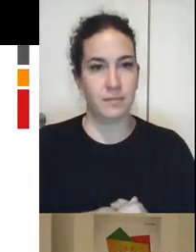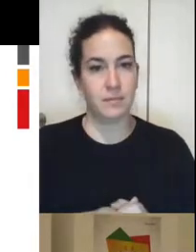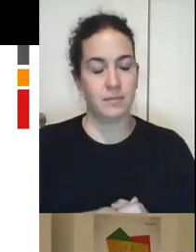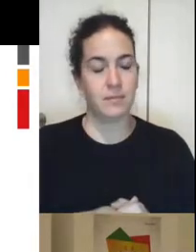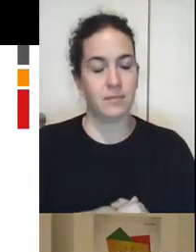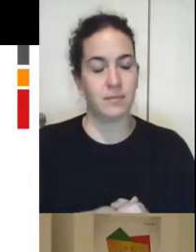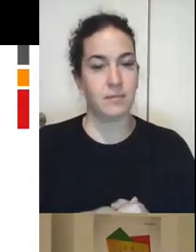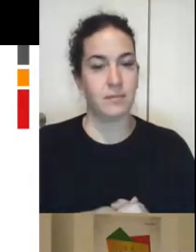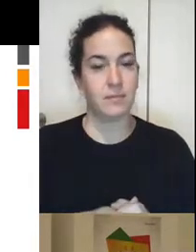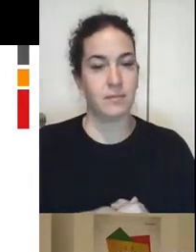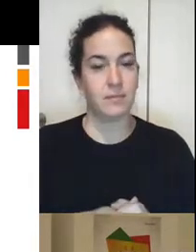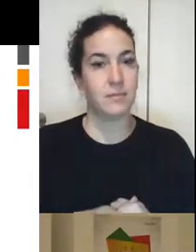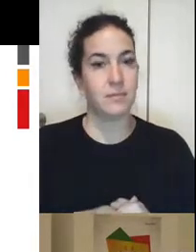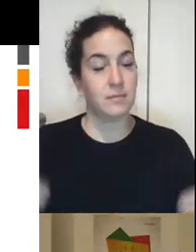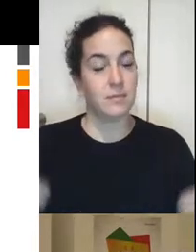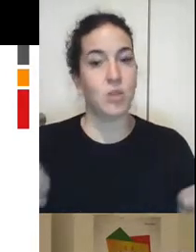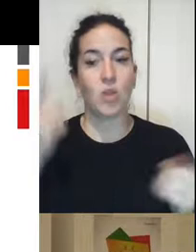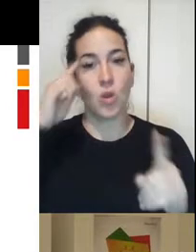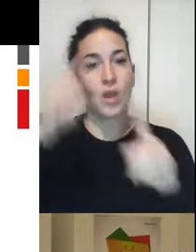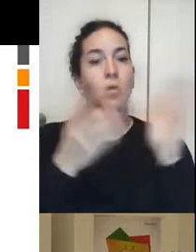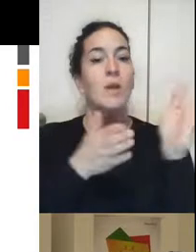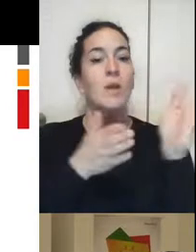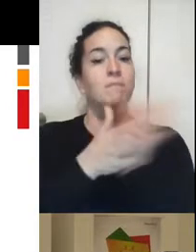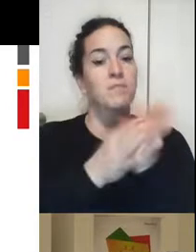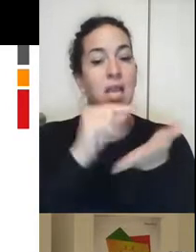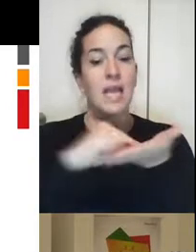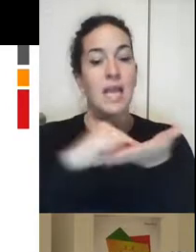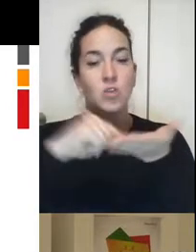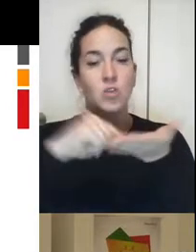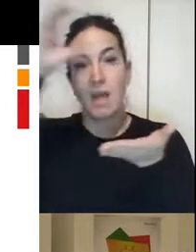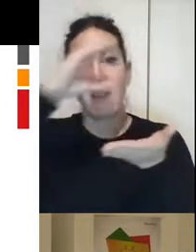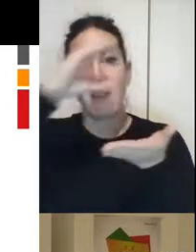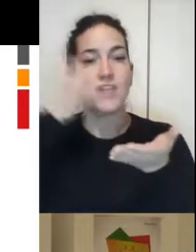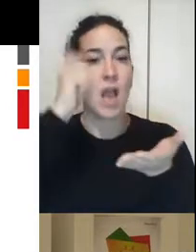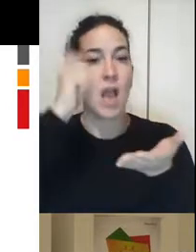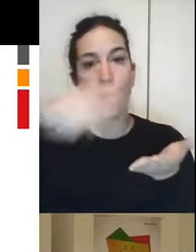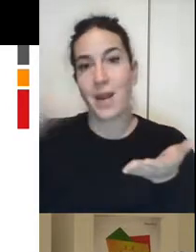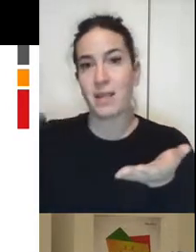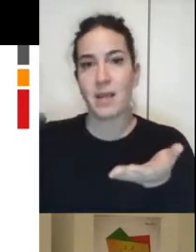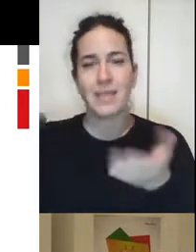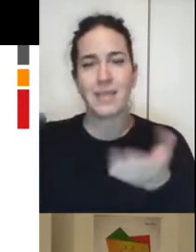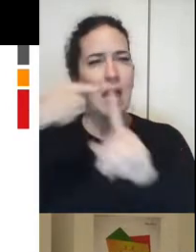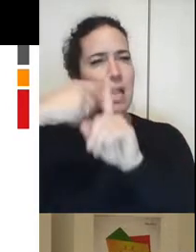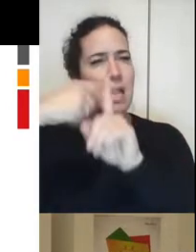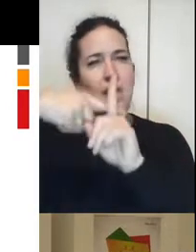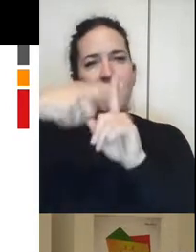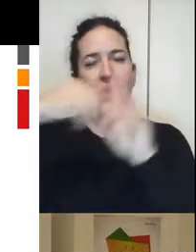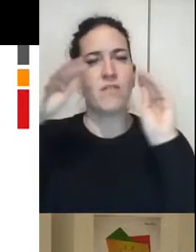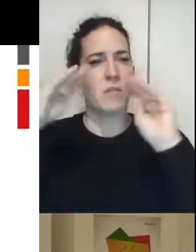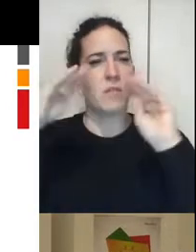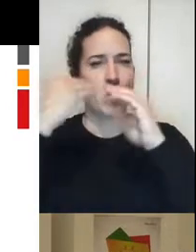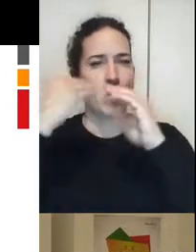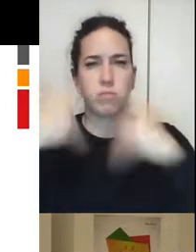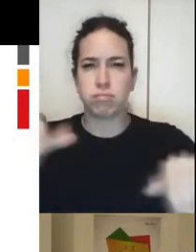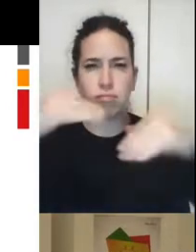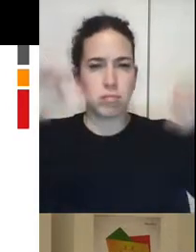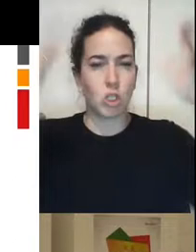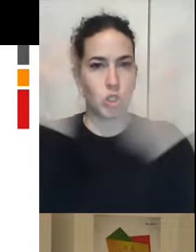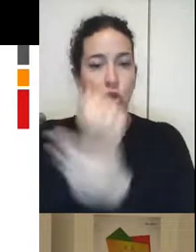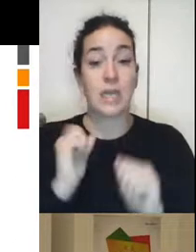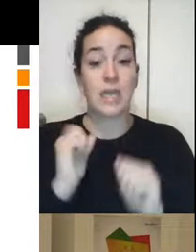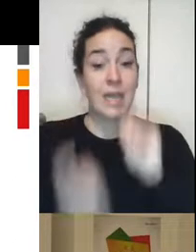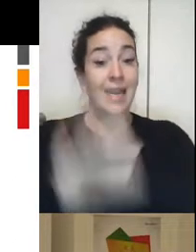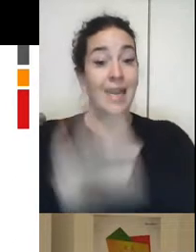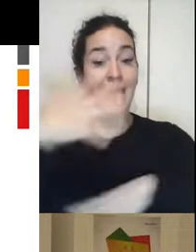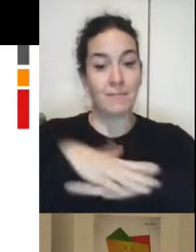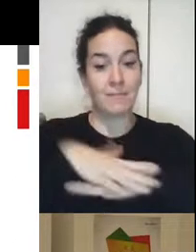tres objetivos: incentivar la escritura científica en humanidades en todos los niveles formativos, tejer redes colaborativas entre estudiantes y